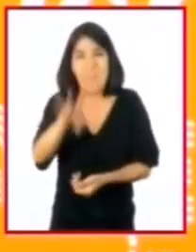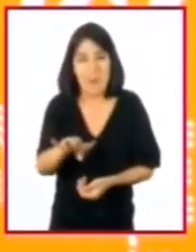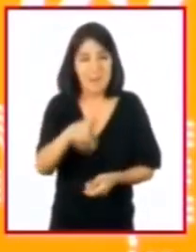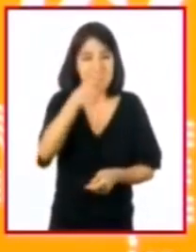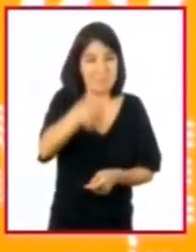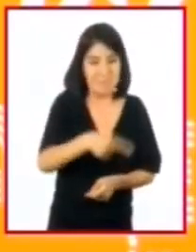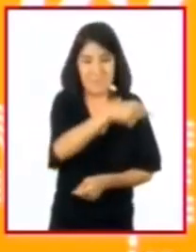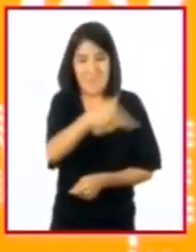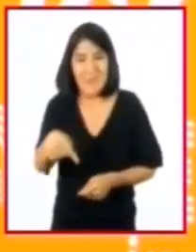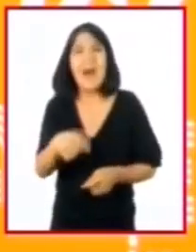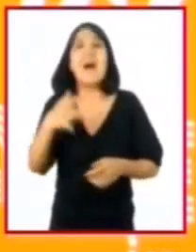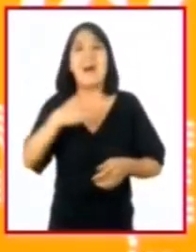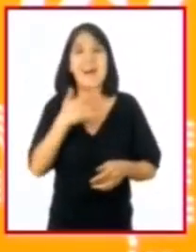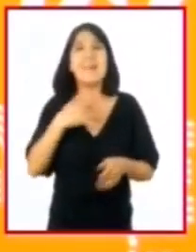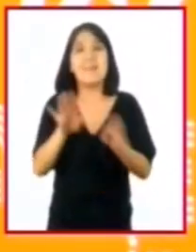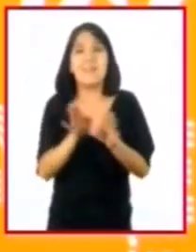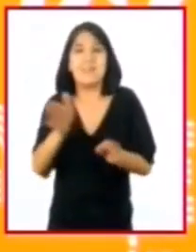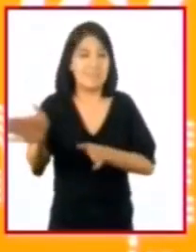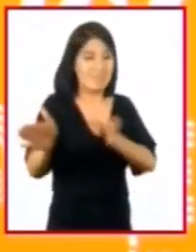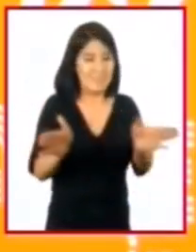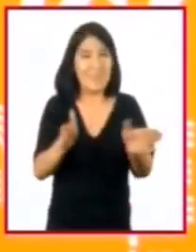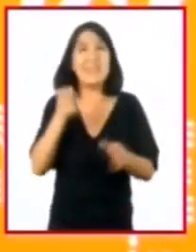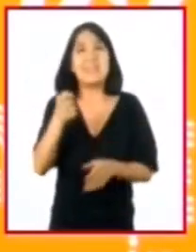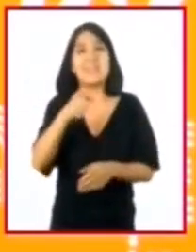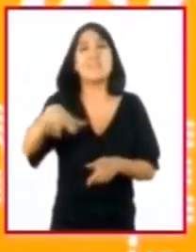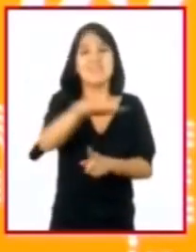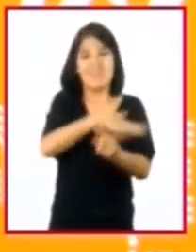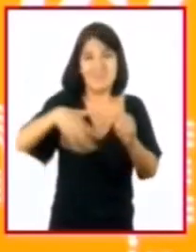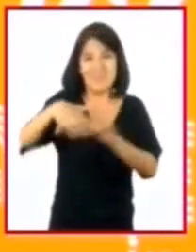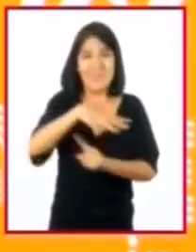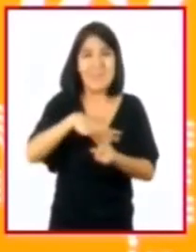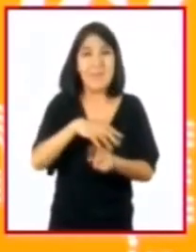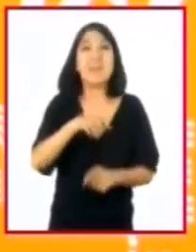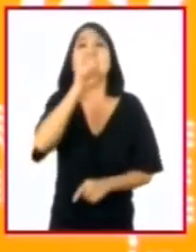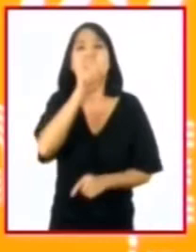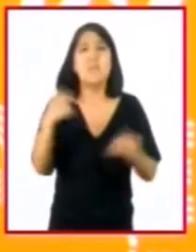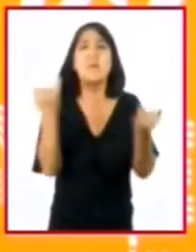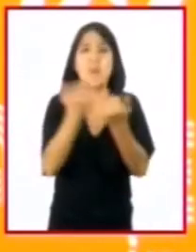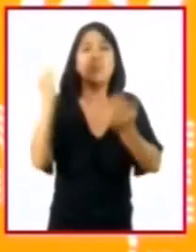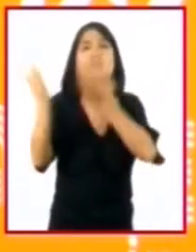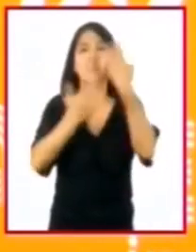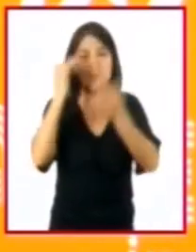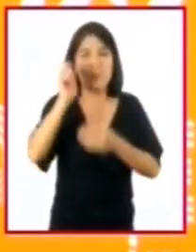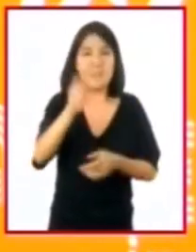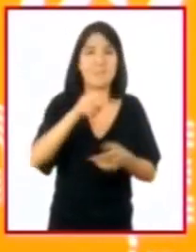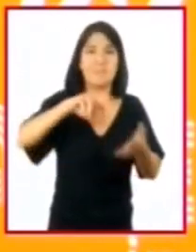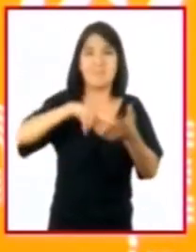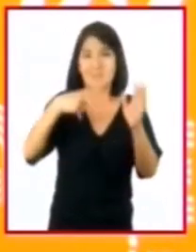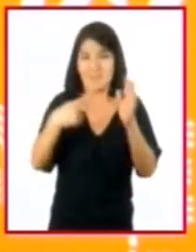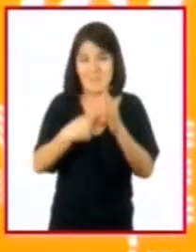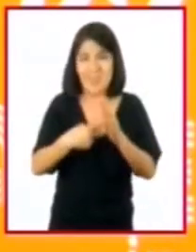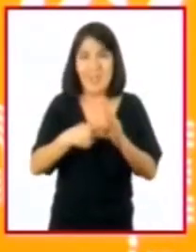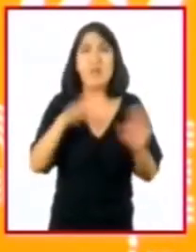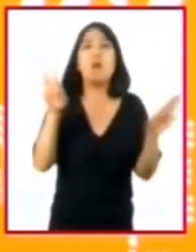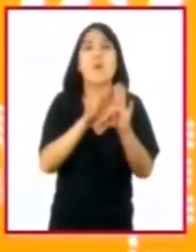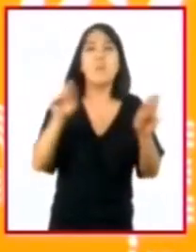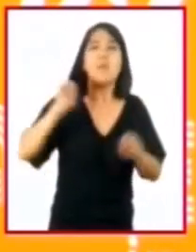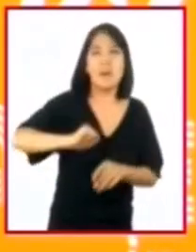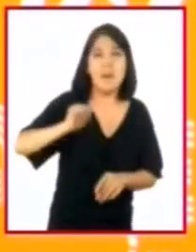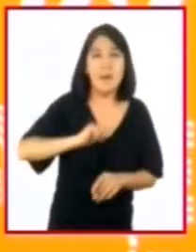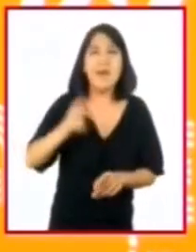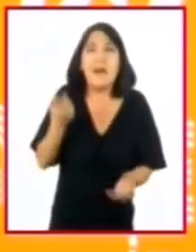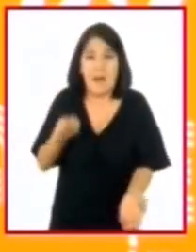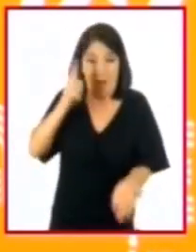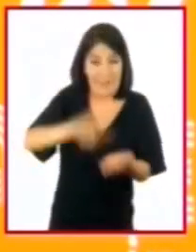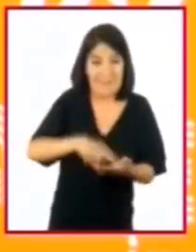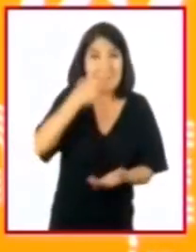los recursos naturales que las rodeaban. Además, los estudios arqueológicos nos permiten saber cómo era la vida dentro